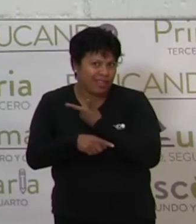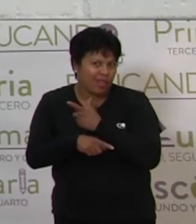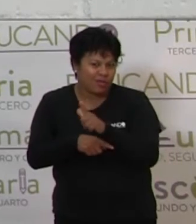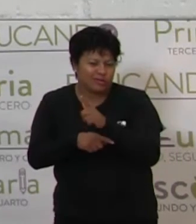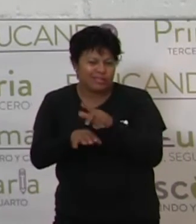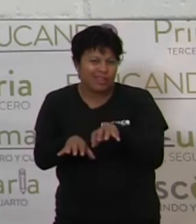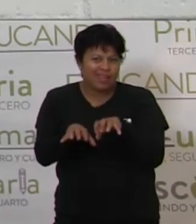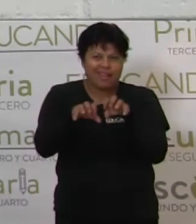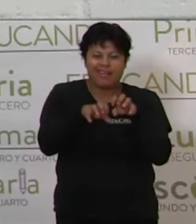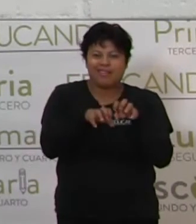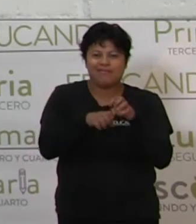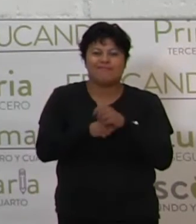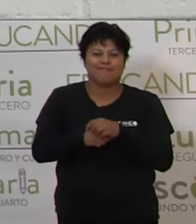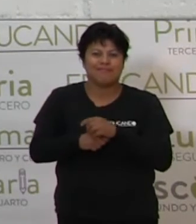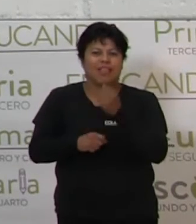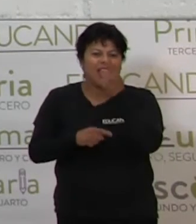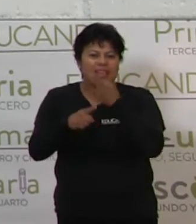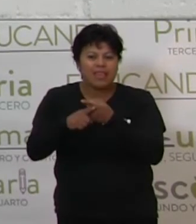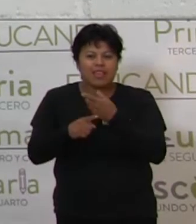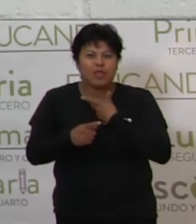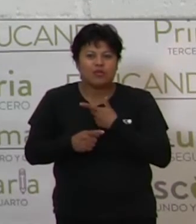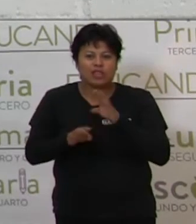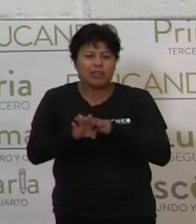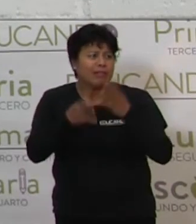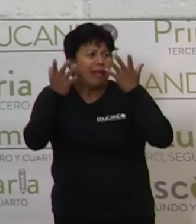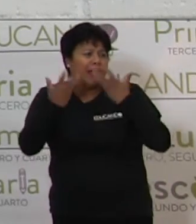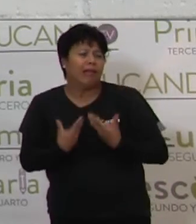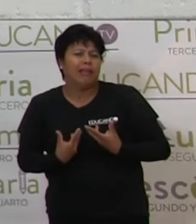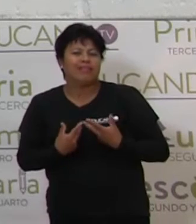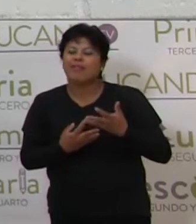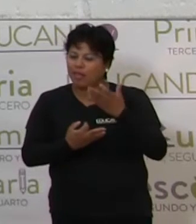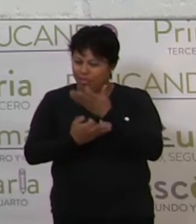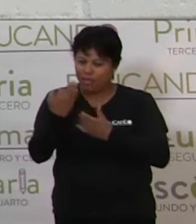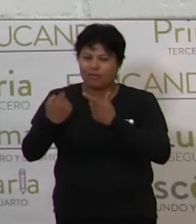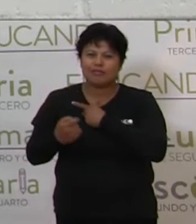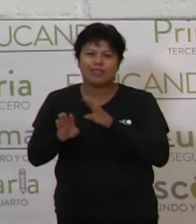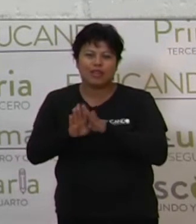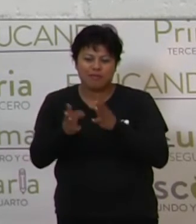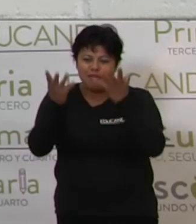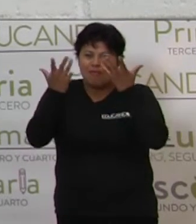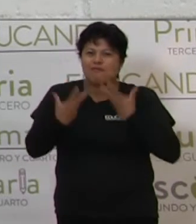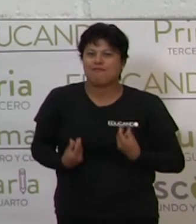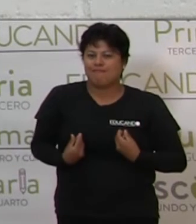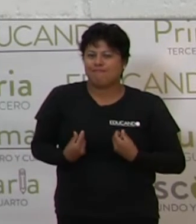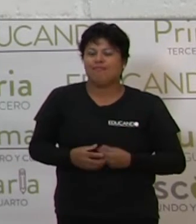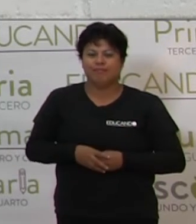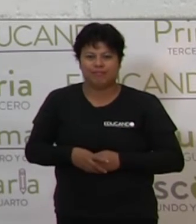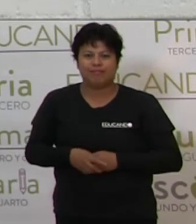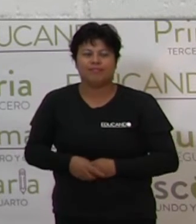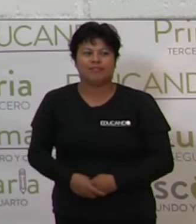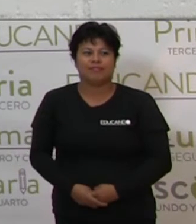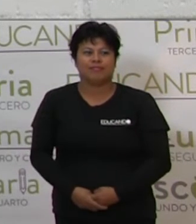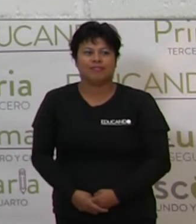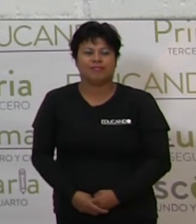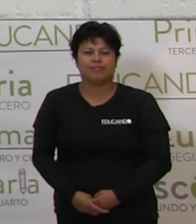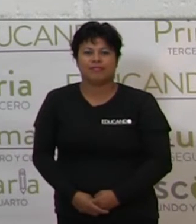los cuentos de terror? ¿A quién no le gusta que lo espanten? A todos nos gusta que nos espanten.